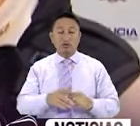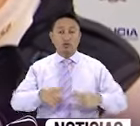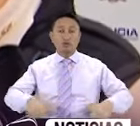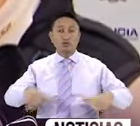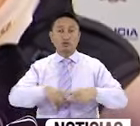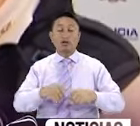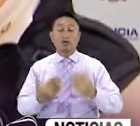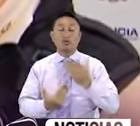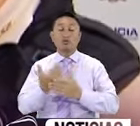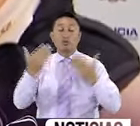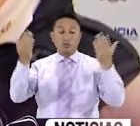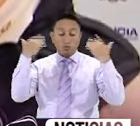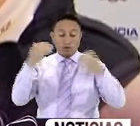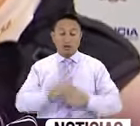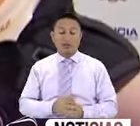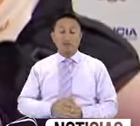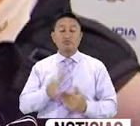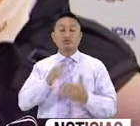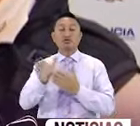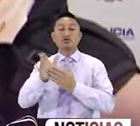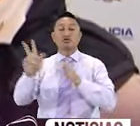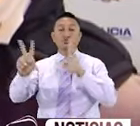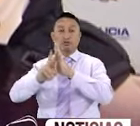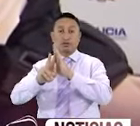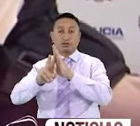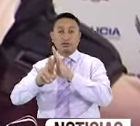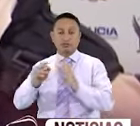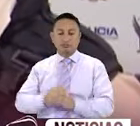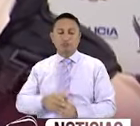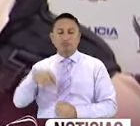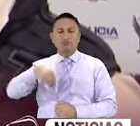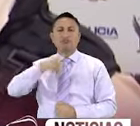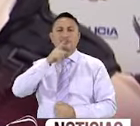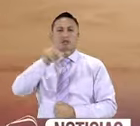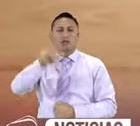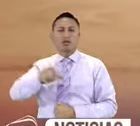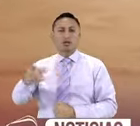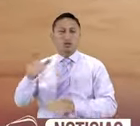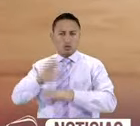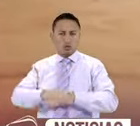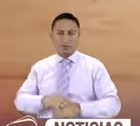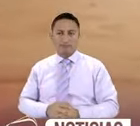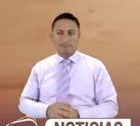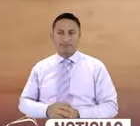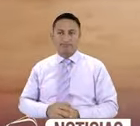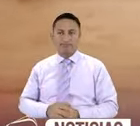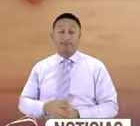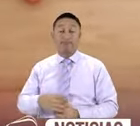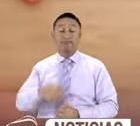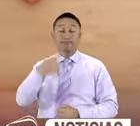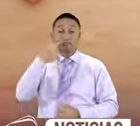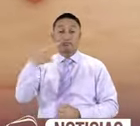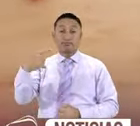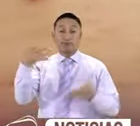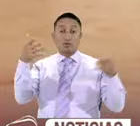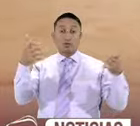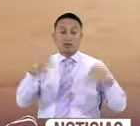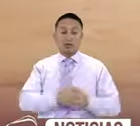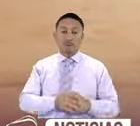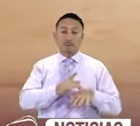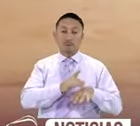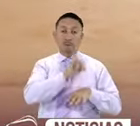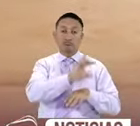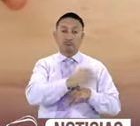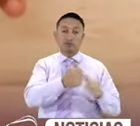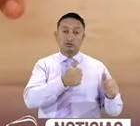sector de su vivienda, para poder determinar los responsables de este hecho. Mientras tanto, el conductor del vehículo fue abandonado cerca a un